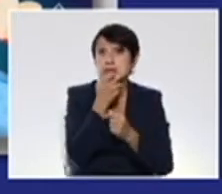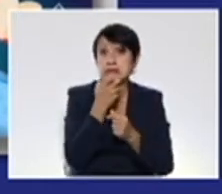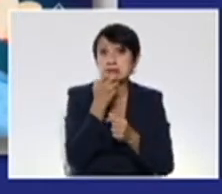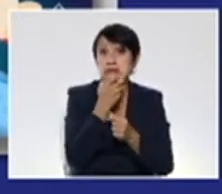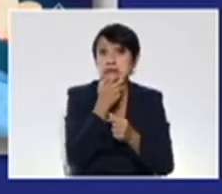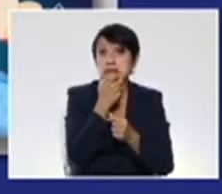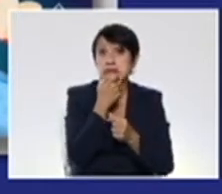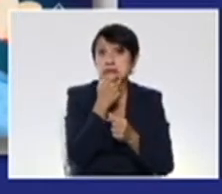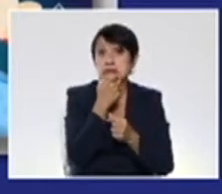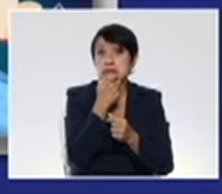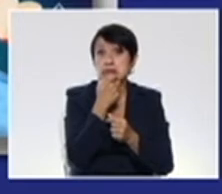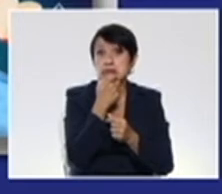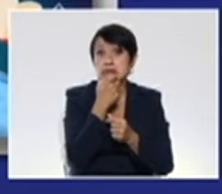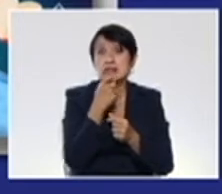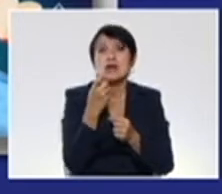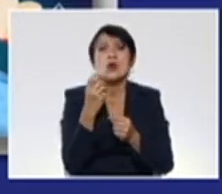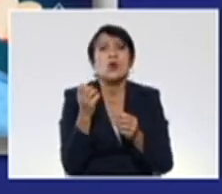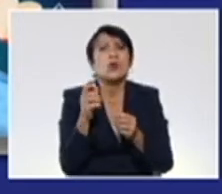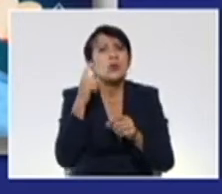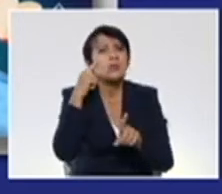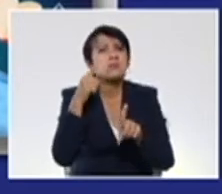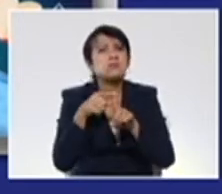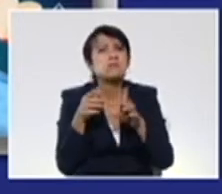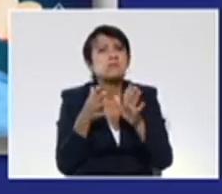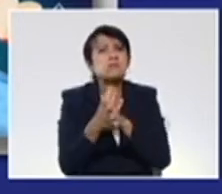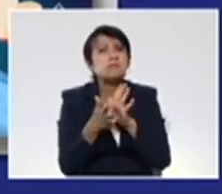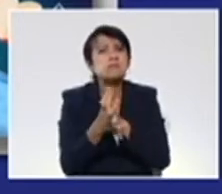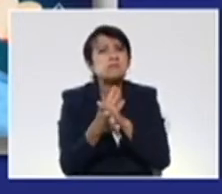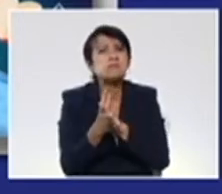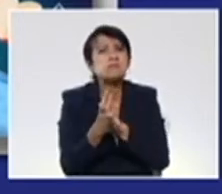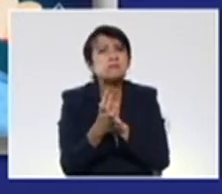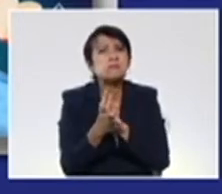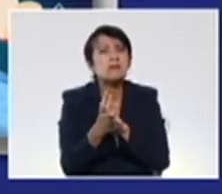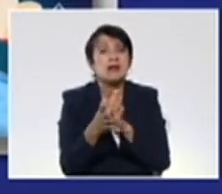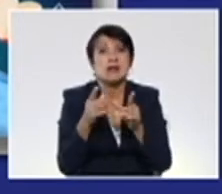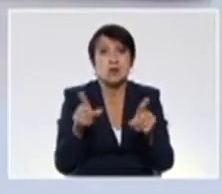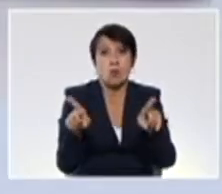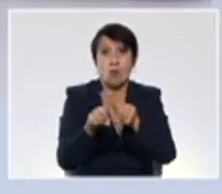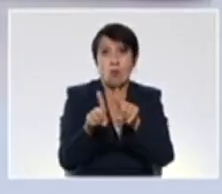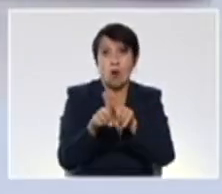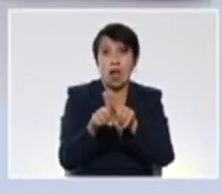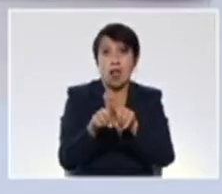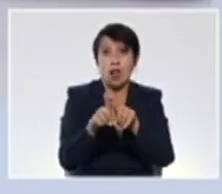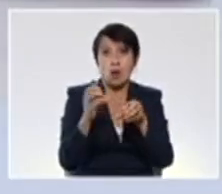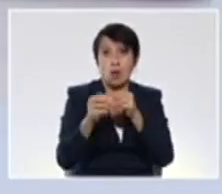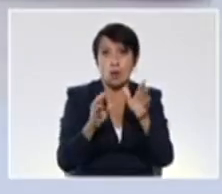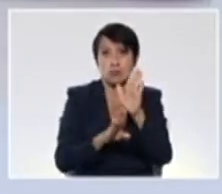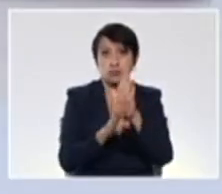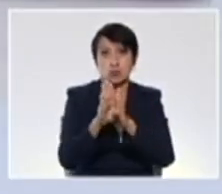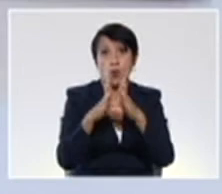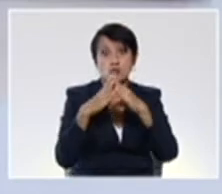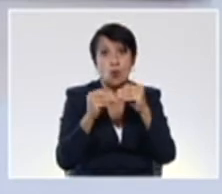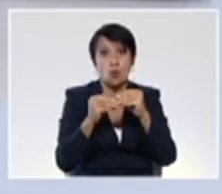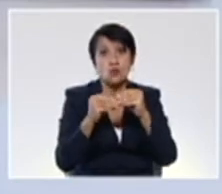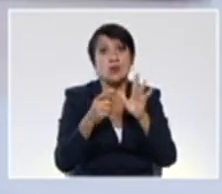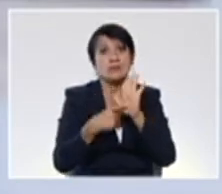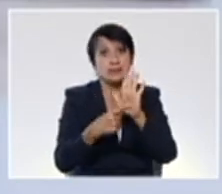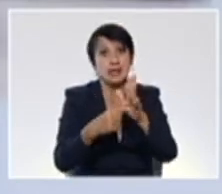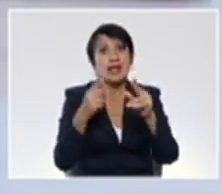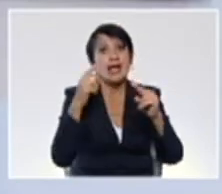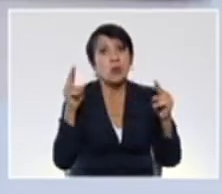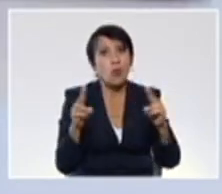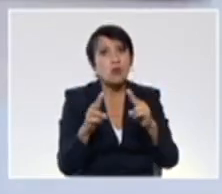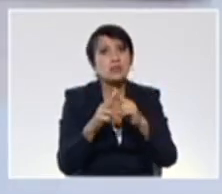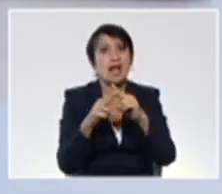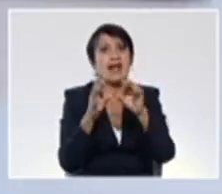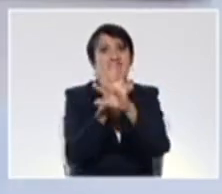es DIY. ¿Con qué intención? Con que esto se vuelva una tendencia, y eso es lo que te permite a ti encontrar